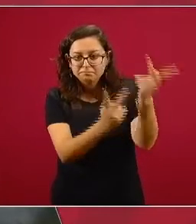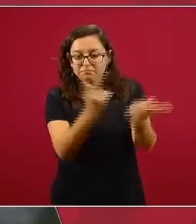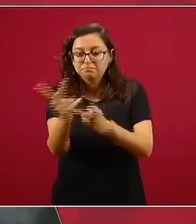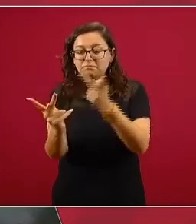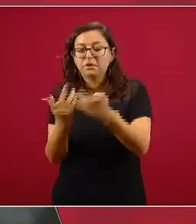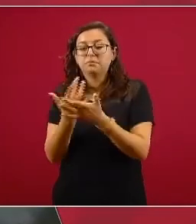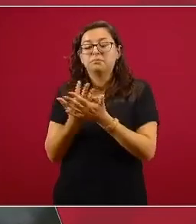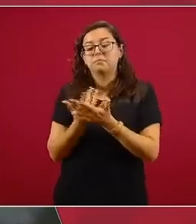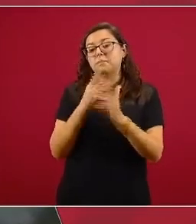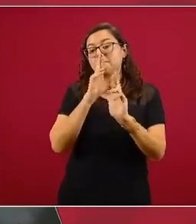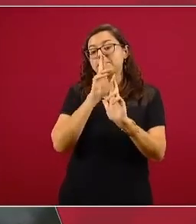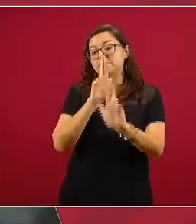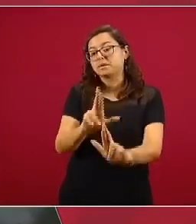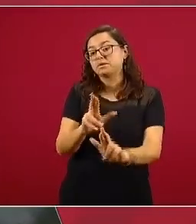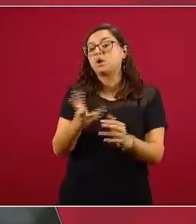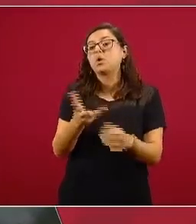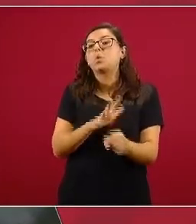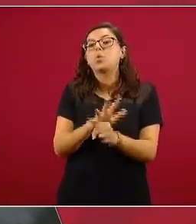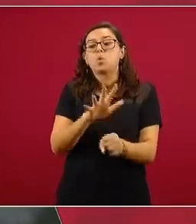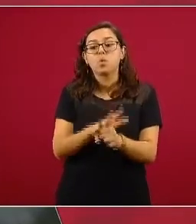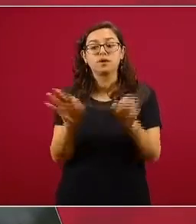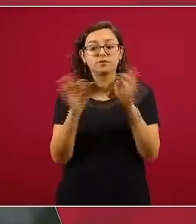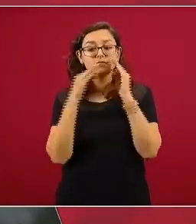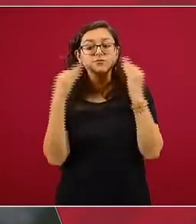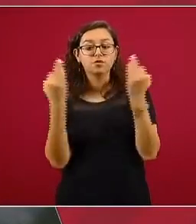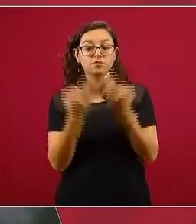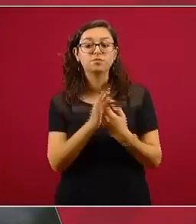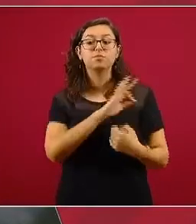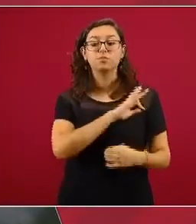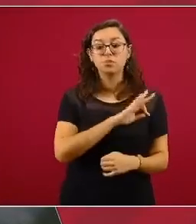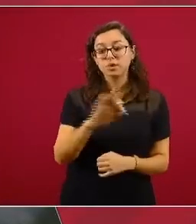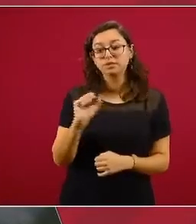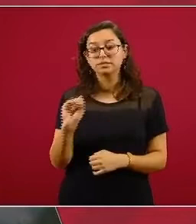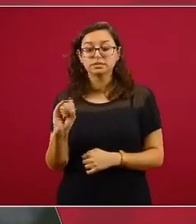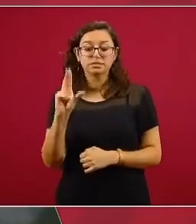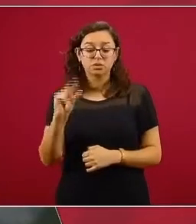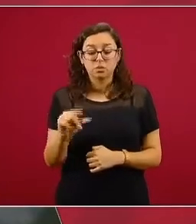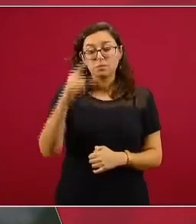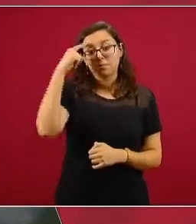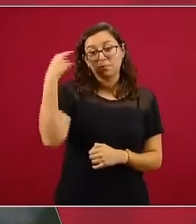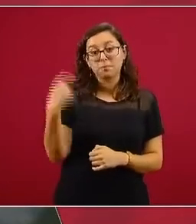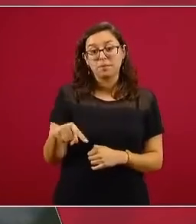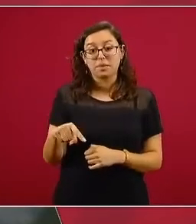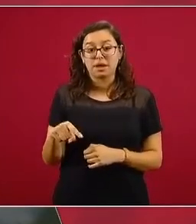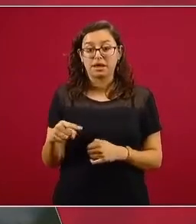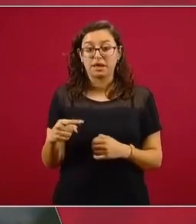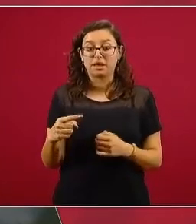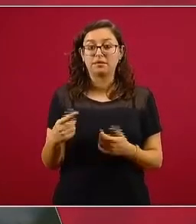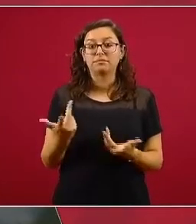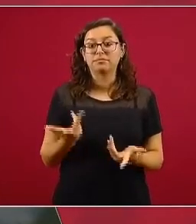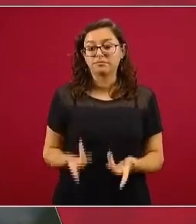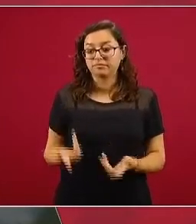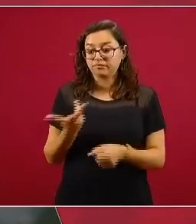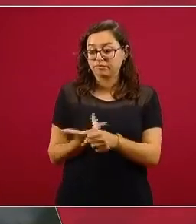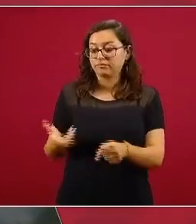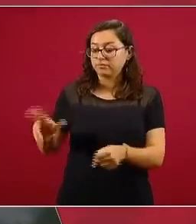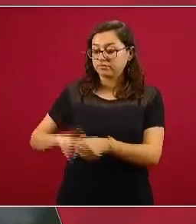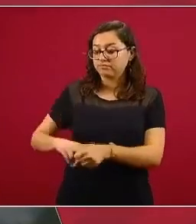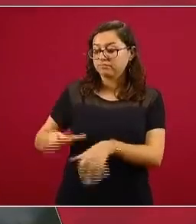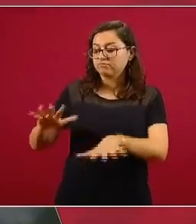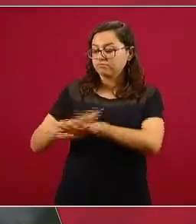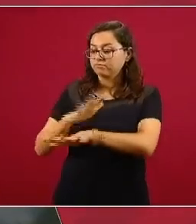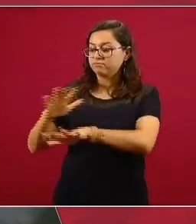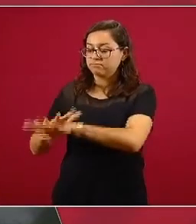la respuesta respecto a cuál es su posibilidad de reorientar la ocupación